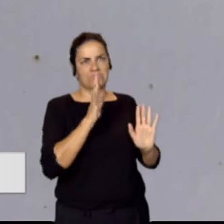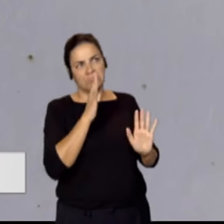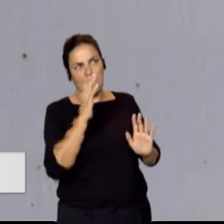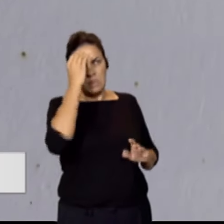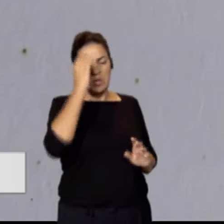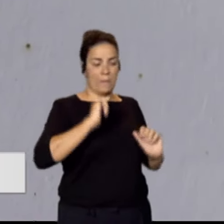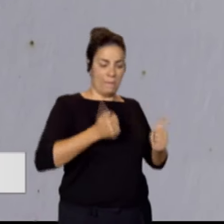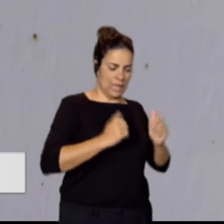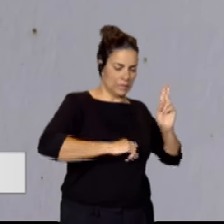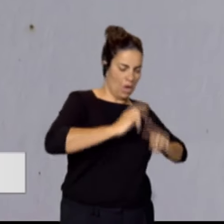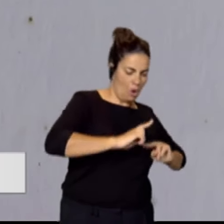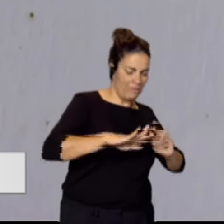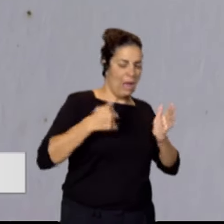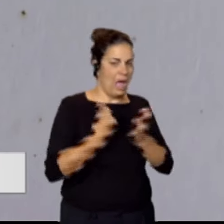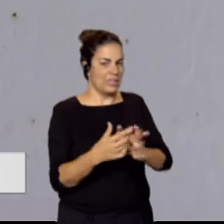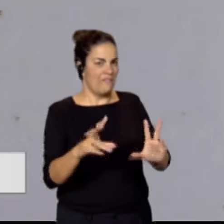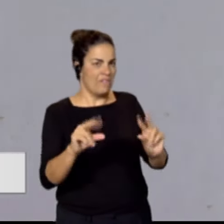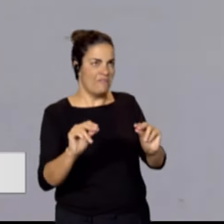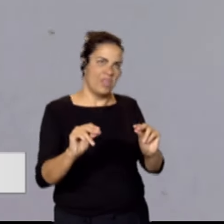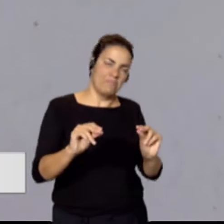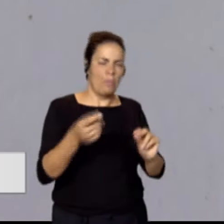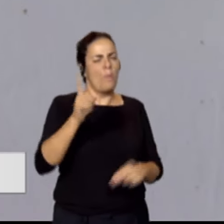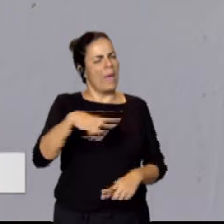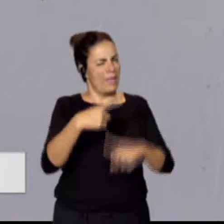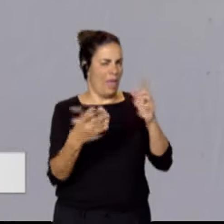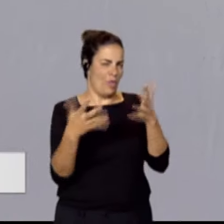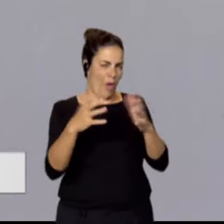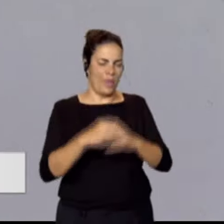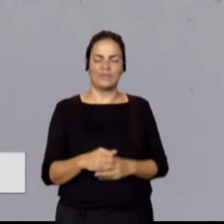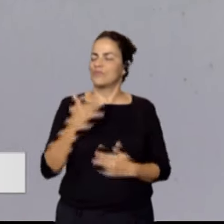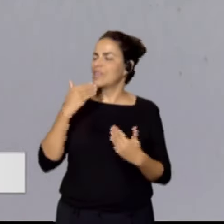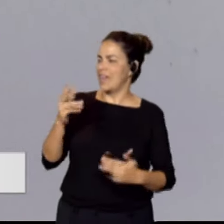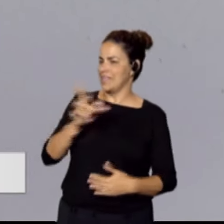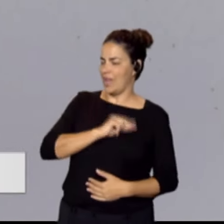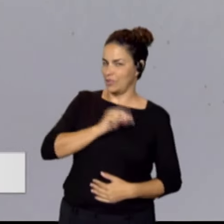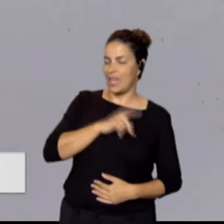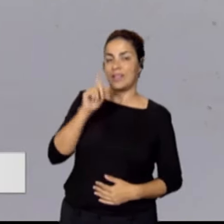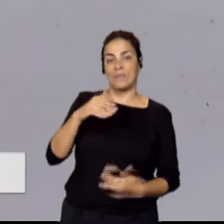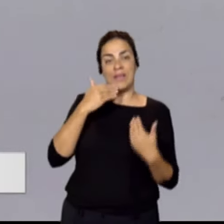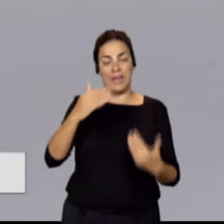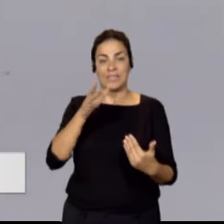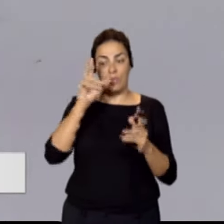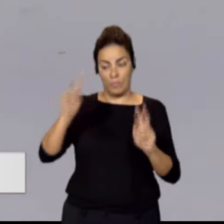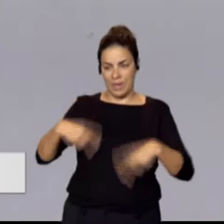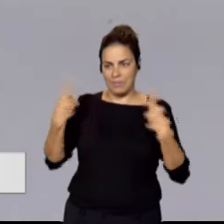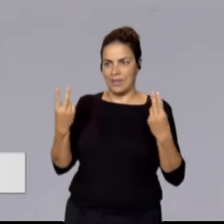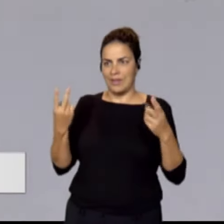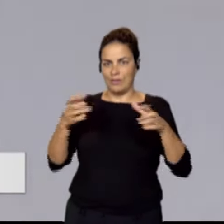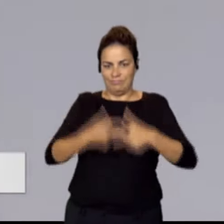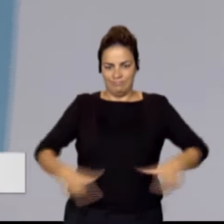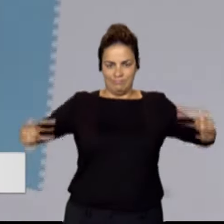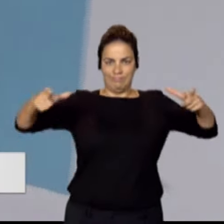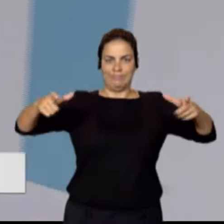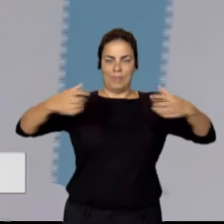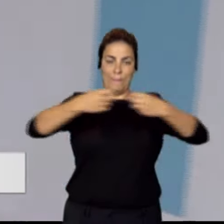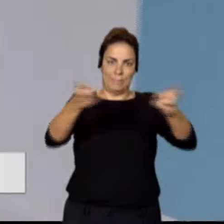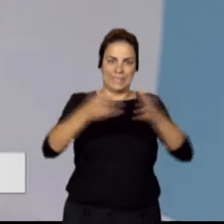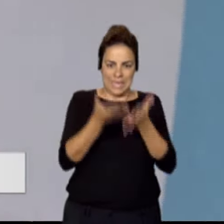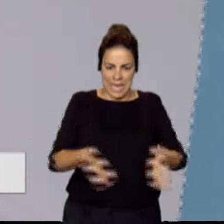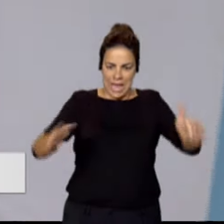medio aproximadamente Muchísimas gracias concejala gracias además por permitirnos estar en el interior de de esta